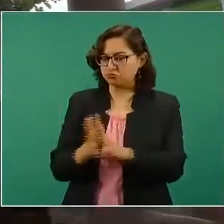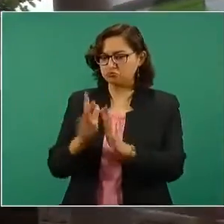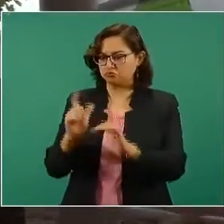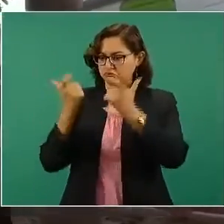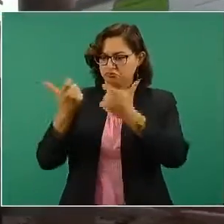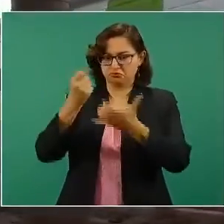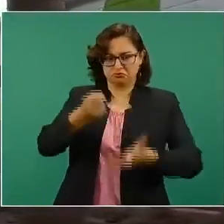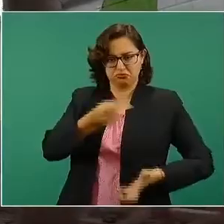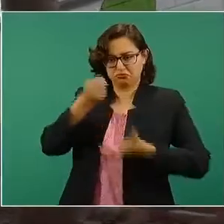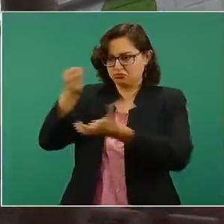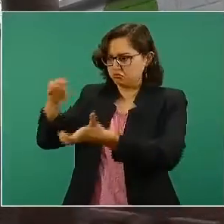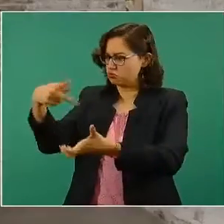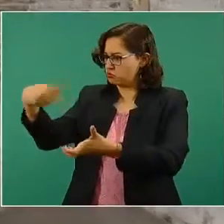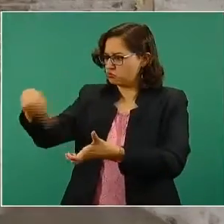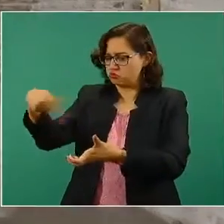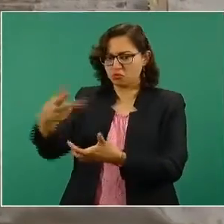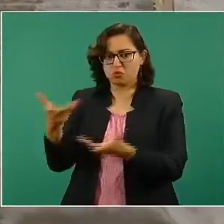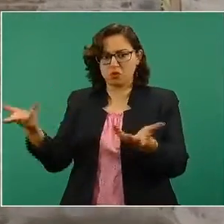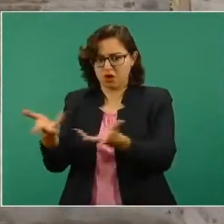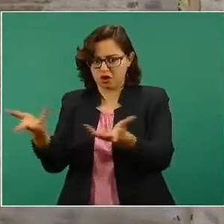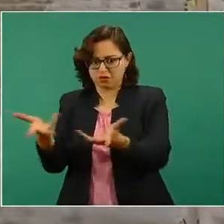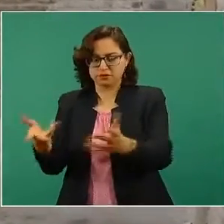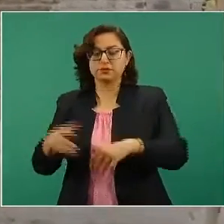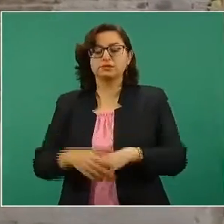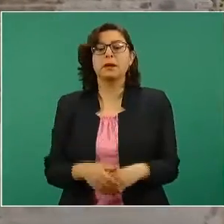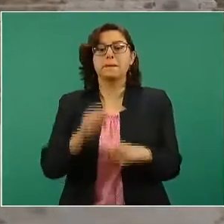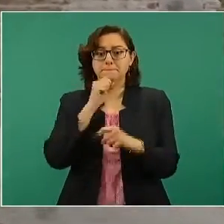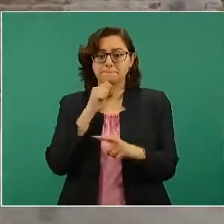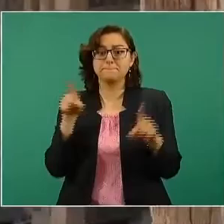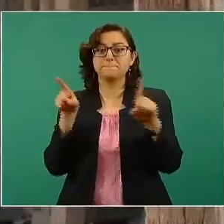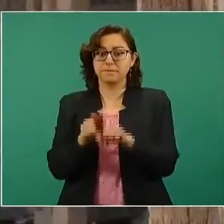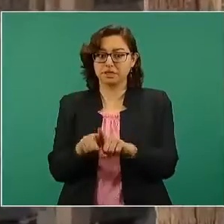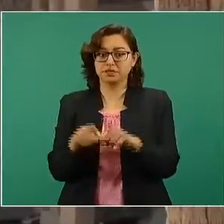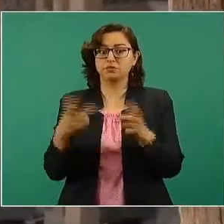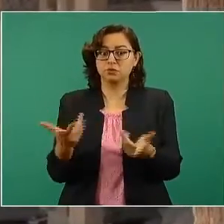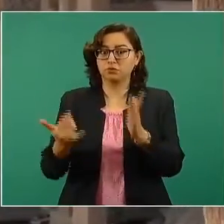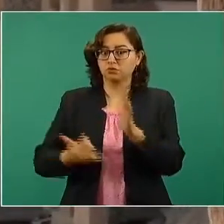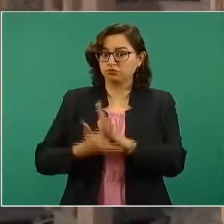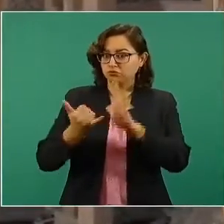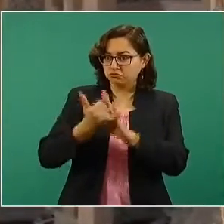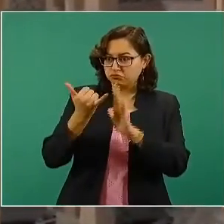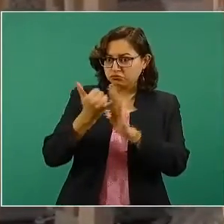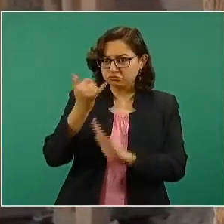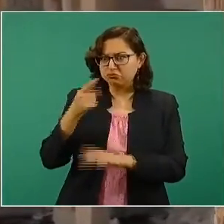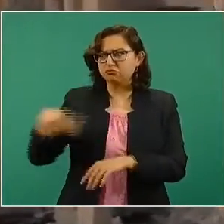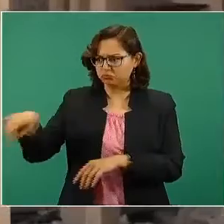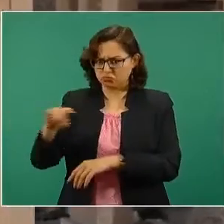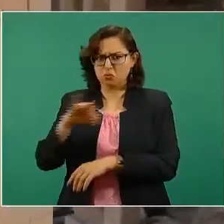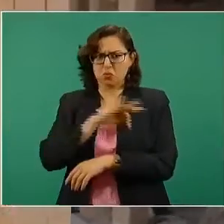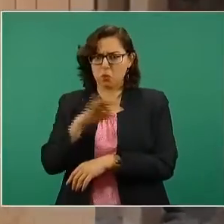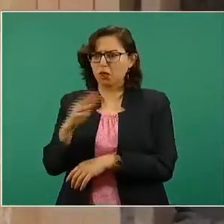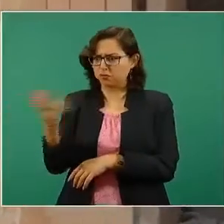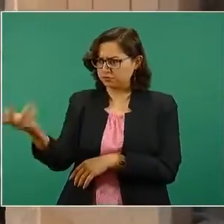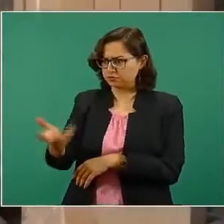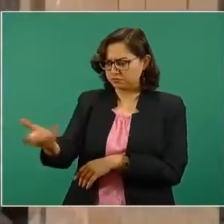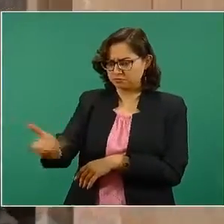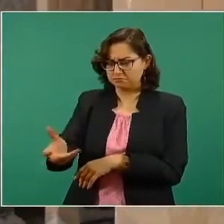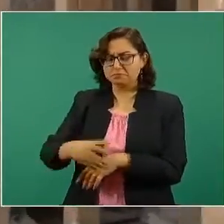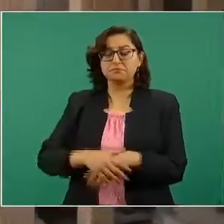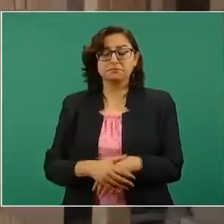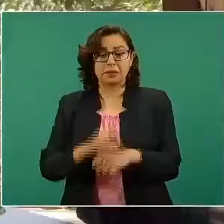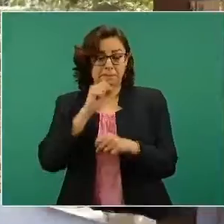la reconstrucción de sus viviendas y sus escuelas, las obras mismas cuando se trata de algunos trabajos de restauración y en